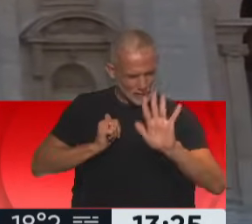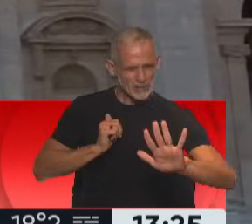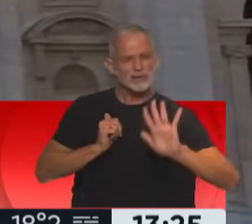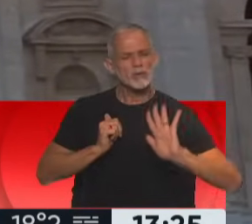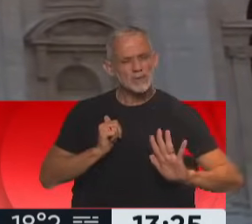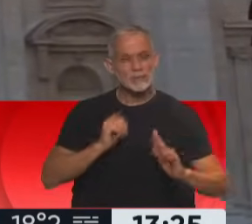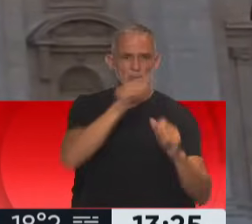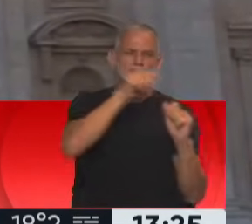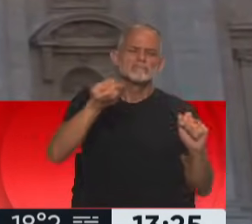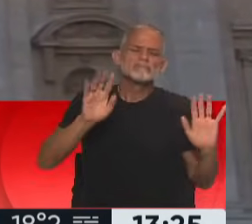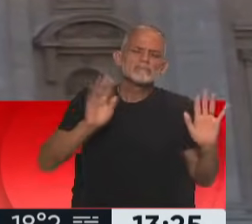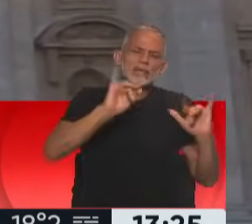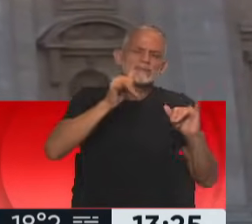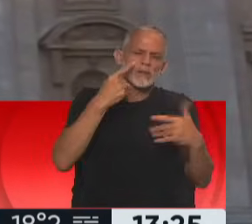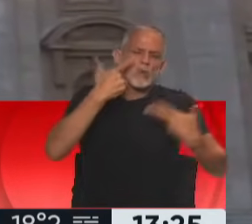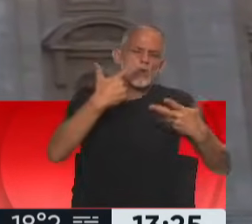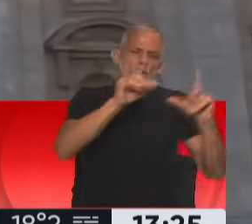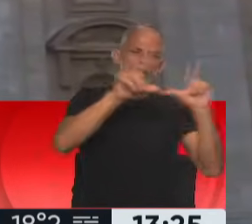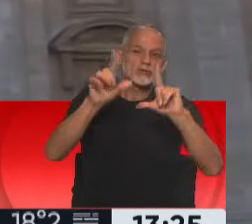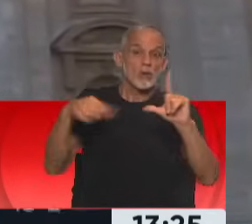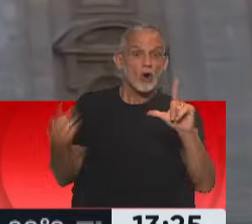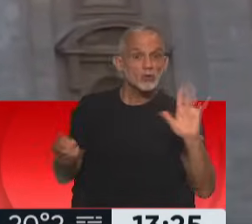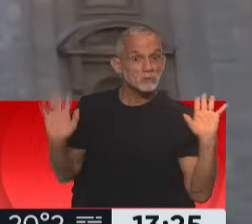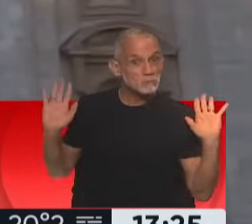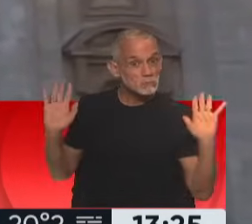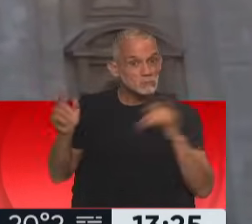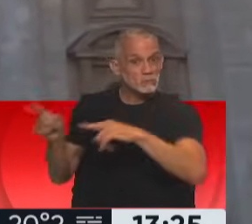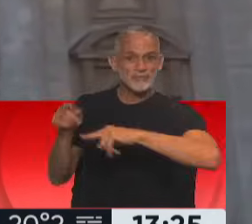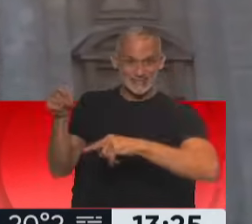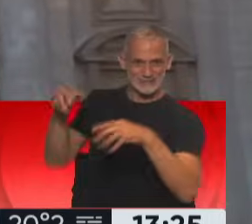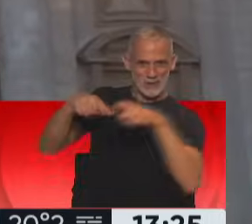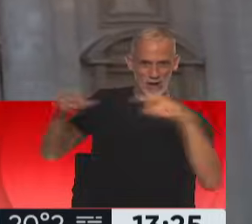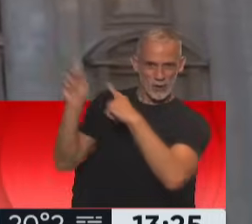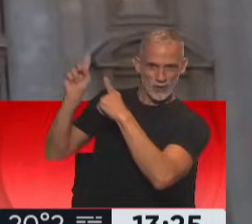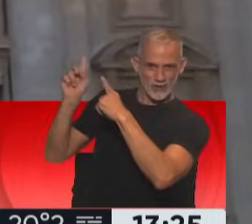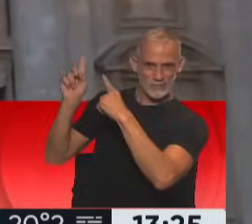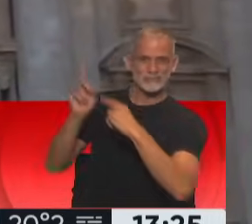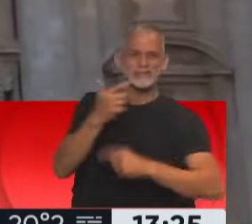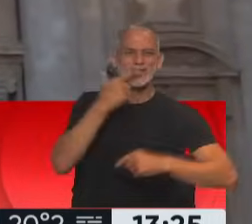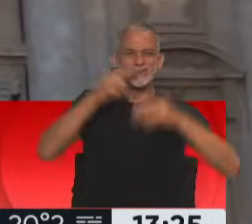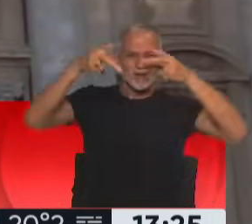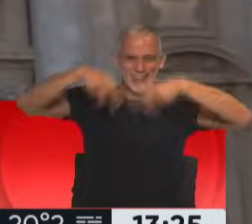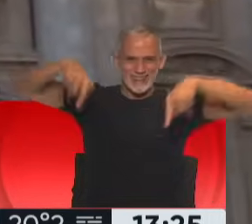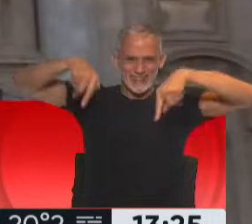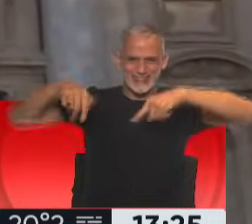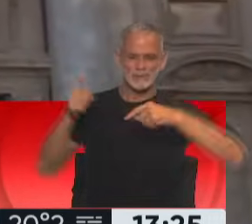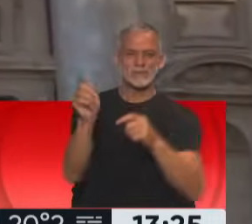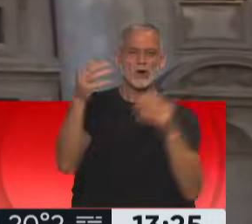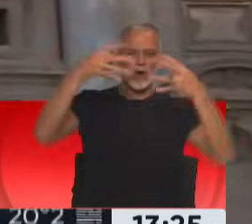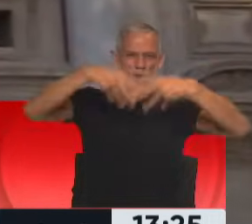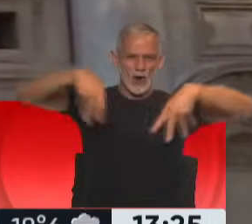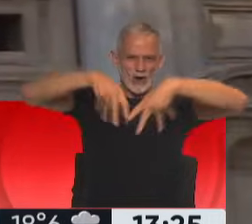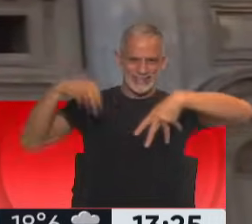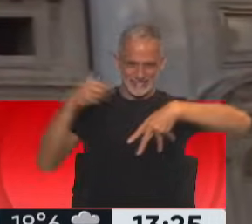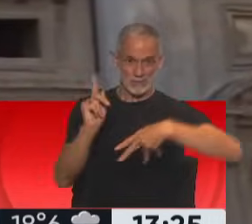¿Son los candidatos favoritos? Sí, lo son. Sí, ahí, mira. Ese es el balcón. Bueno, si surge desde el balcón el Habemus Papam